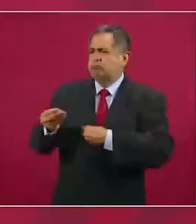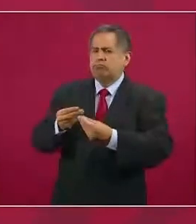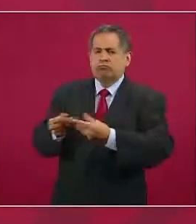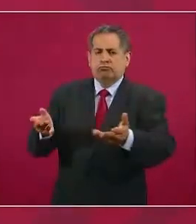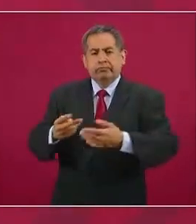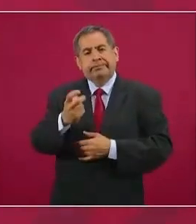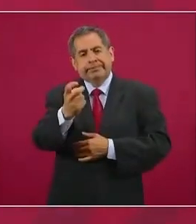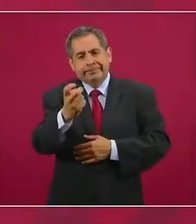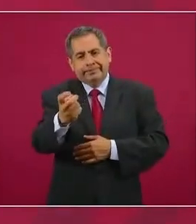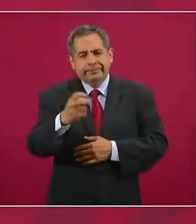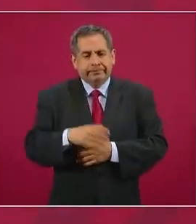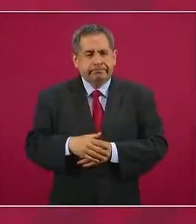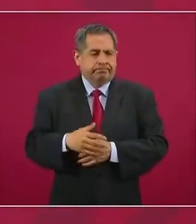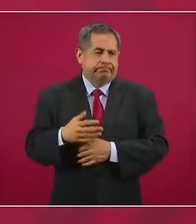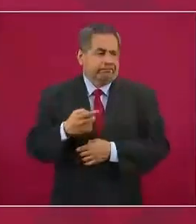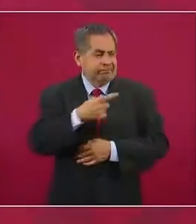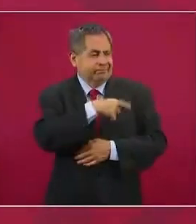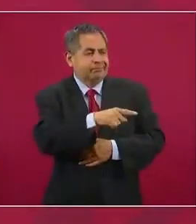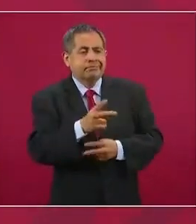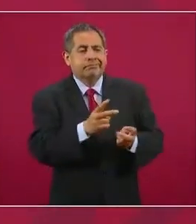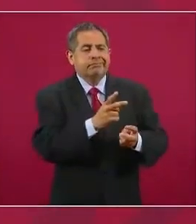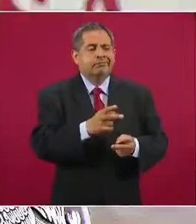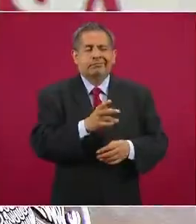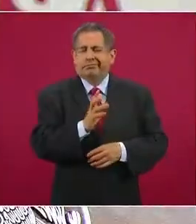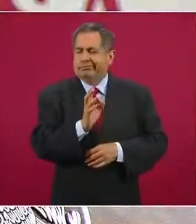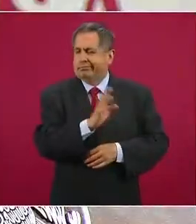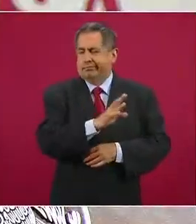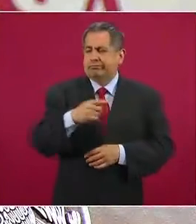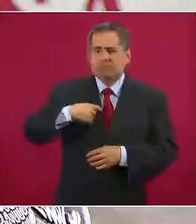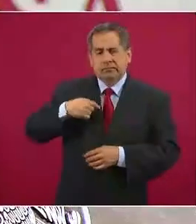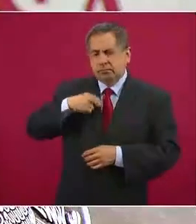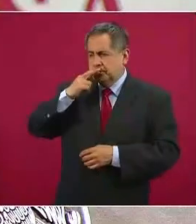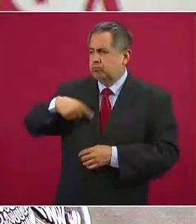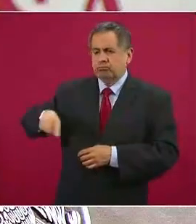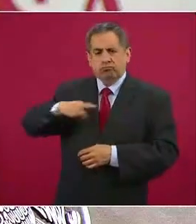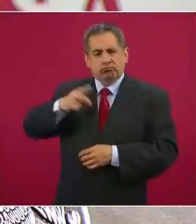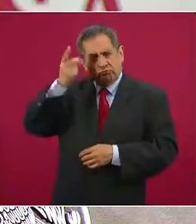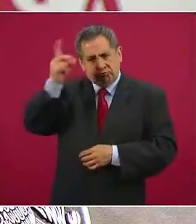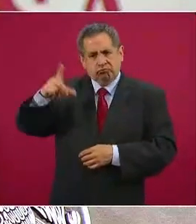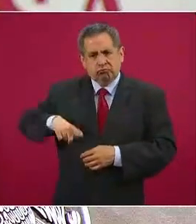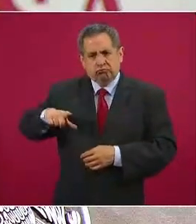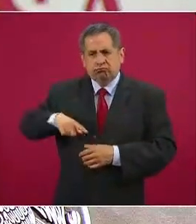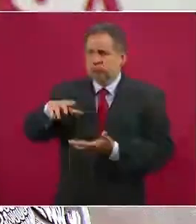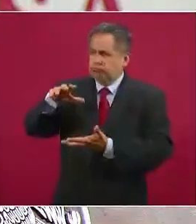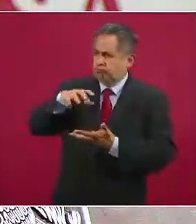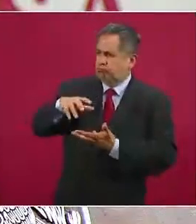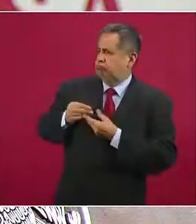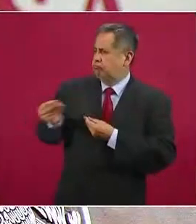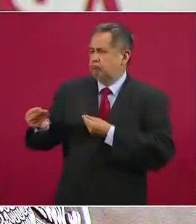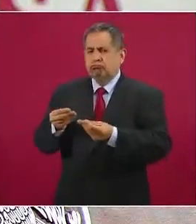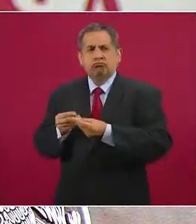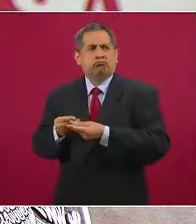a tener esta distribuidora de medicamentos. Porque imagínense cómo estaba.